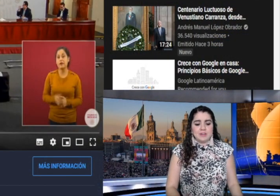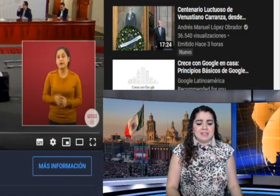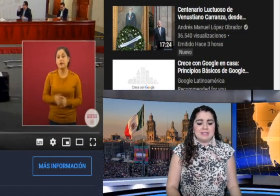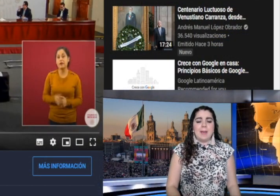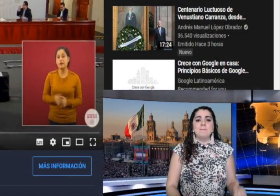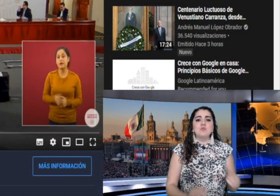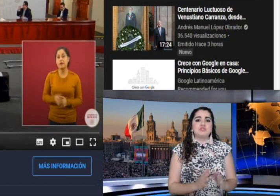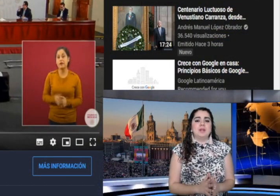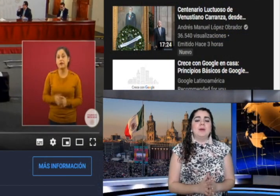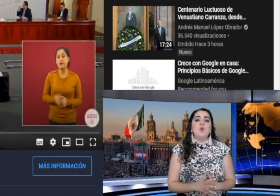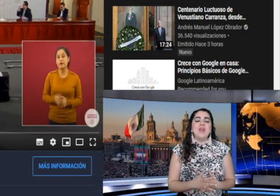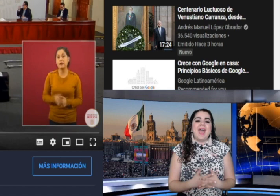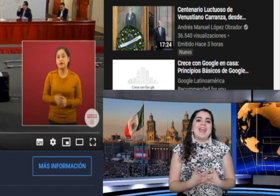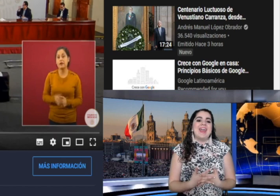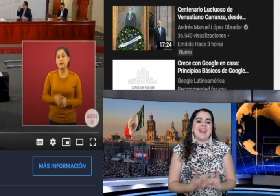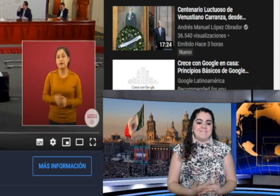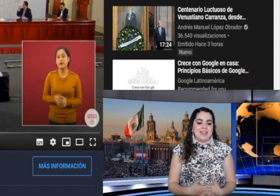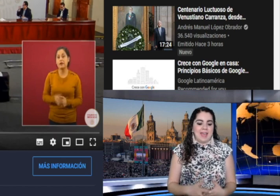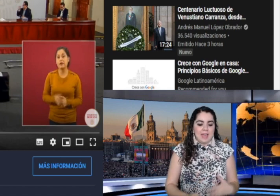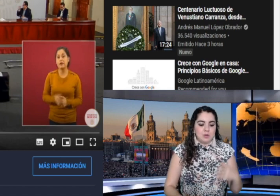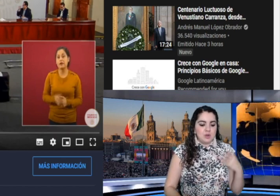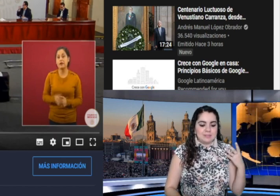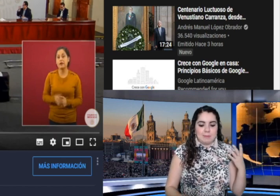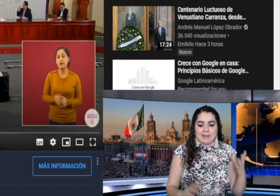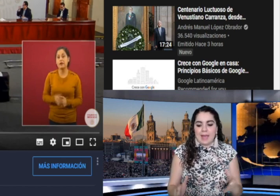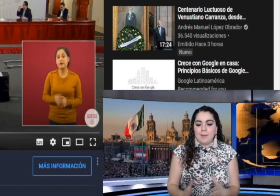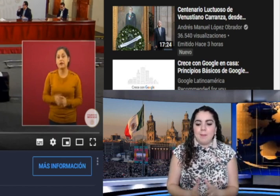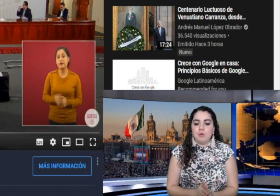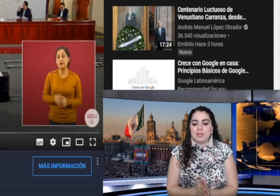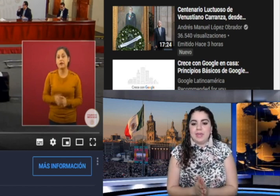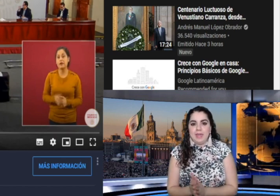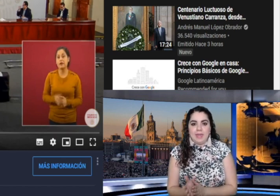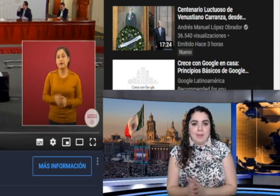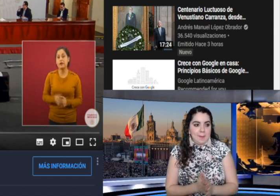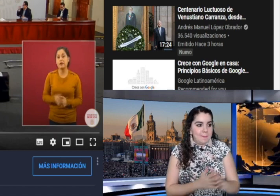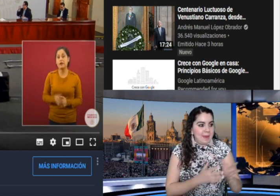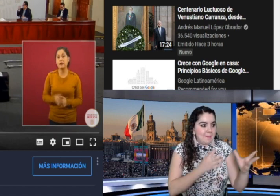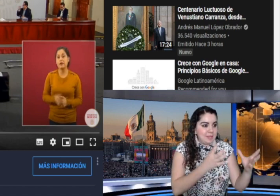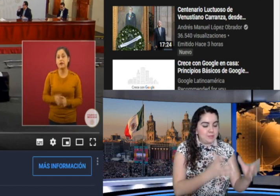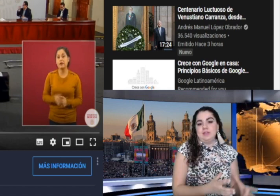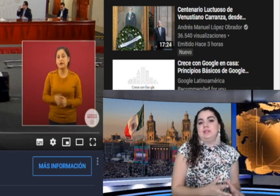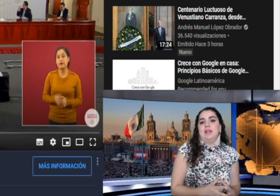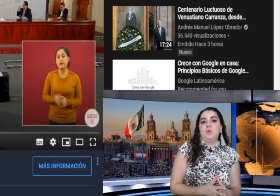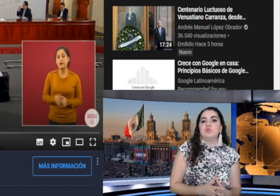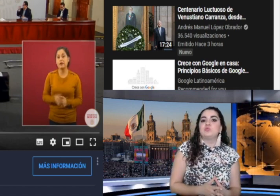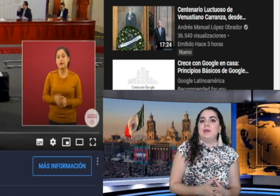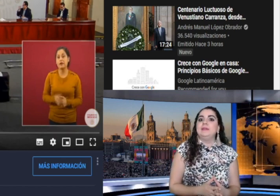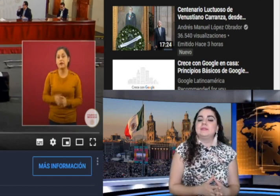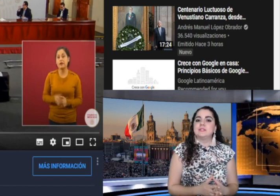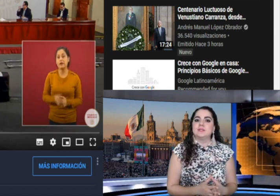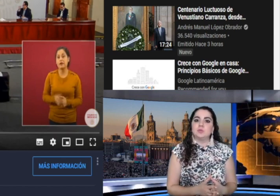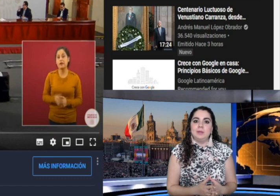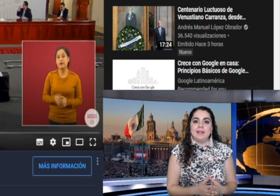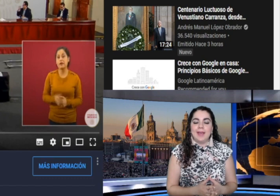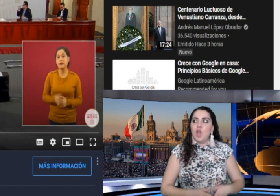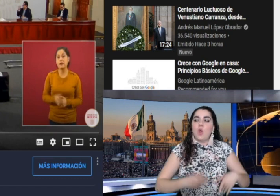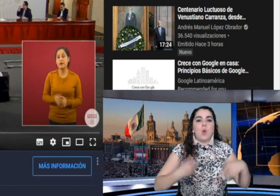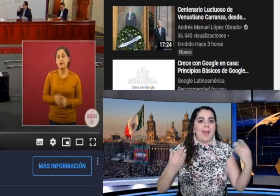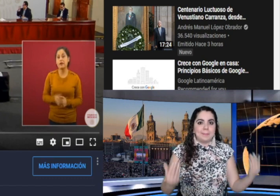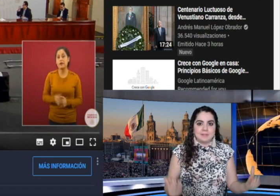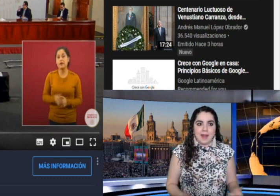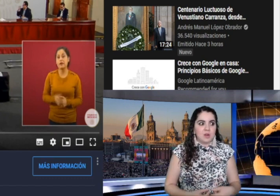en conferencia mostraba una gráfica, bueno, explicaba por qué era más fácil que algunos países de